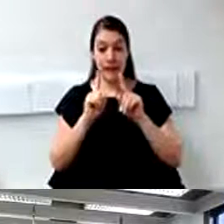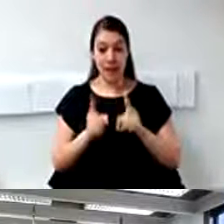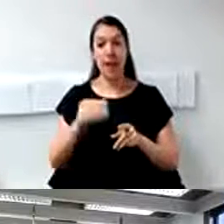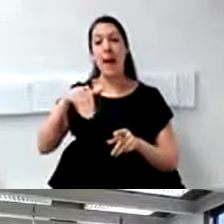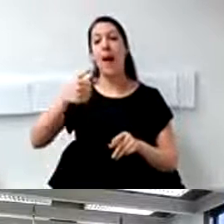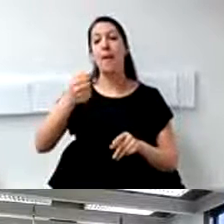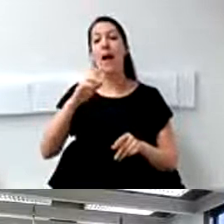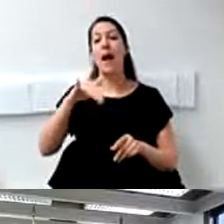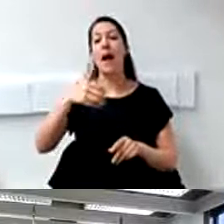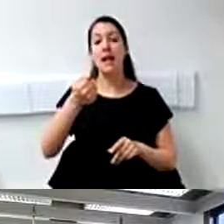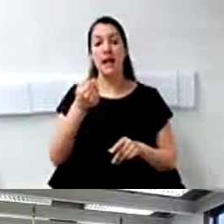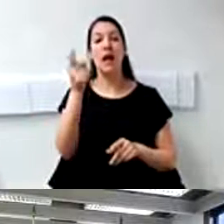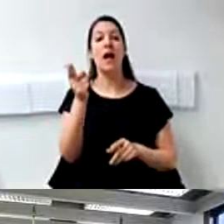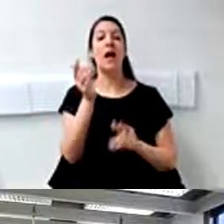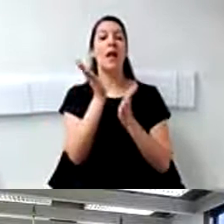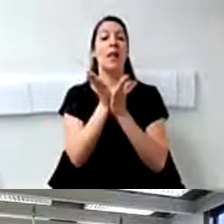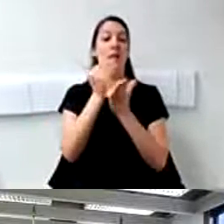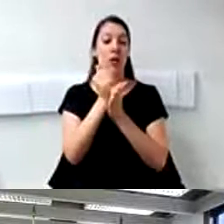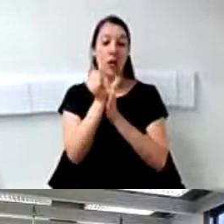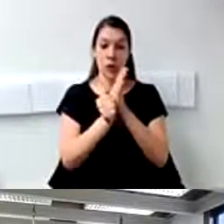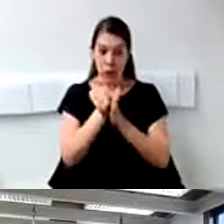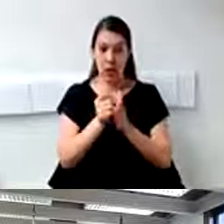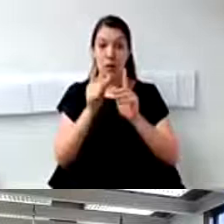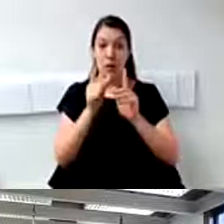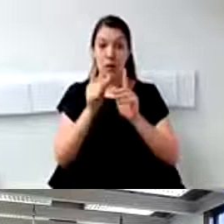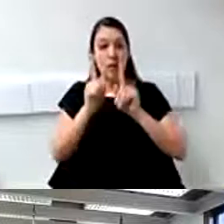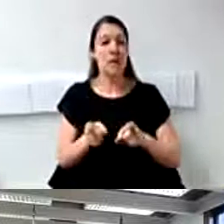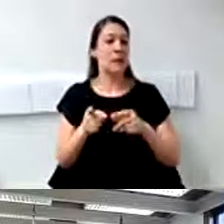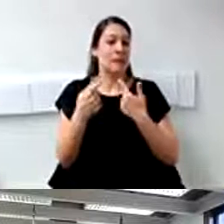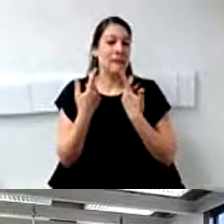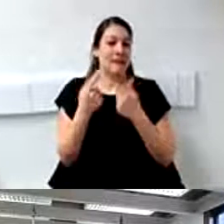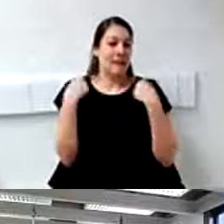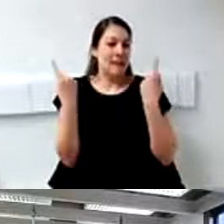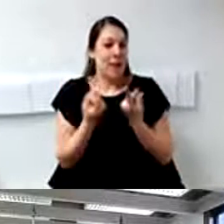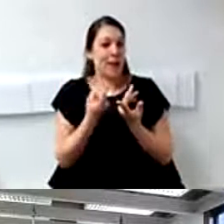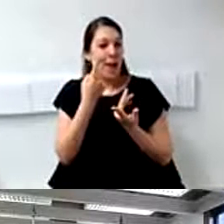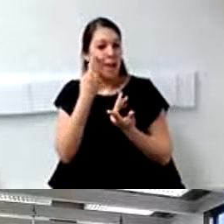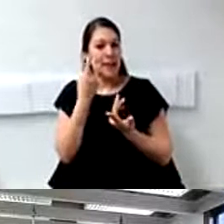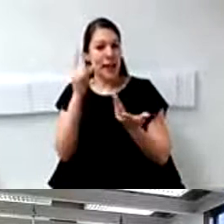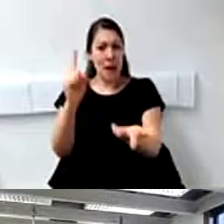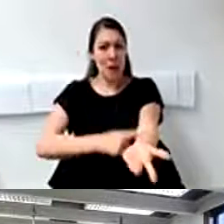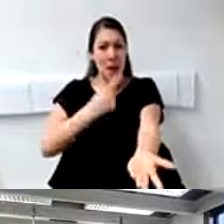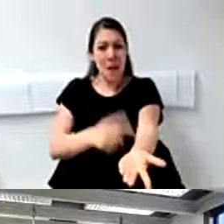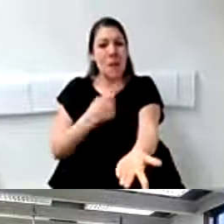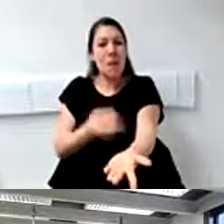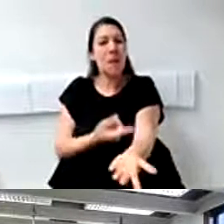María Rodríguez de Cardona, somos tan rutinarios que no vemos esto como un problema. A veces